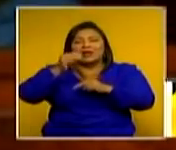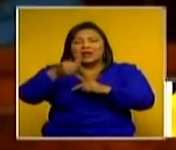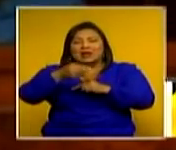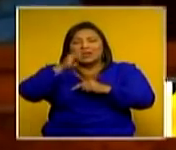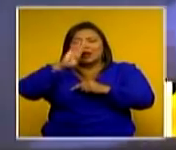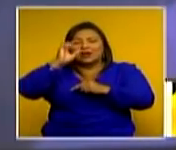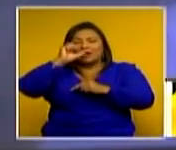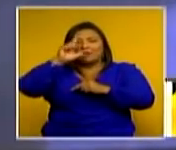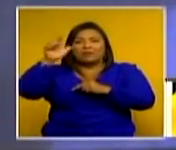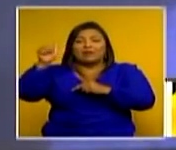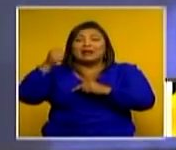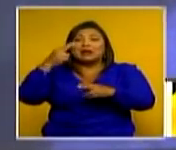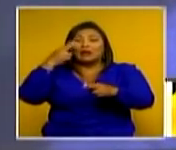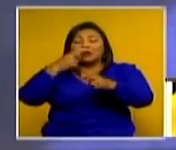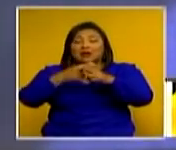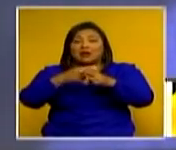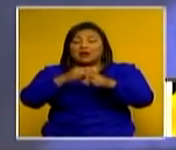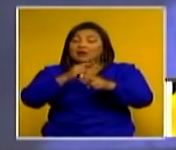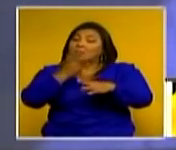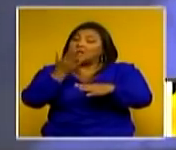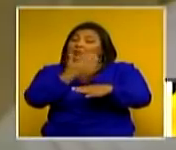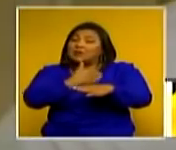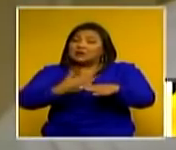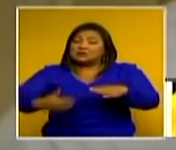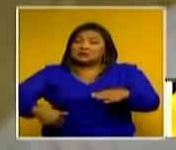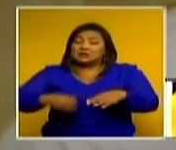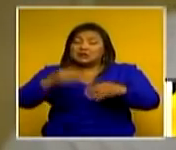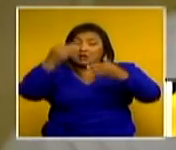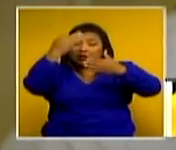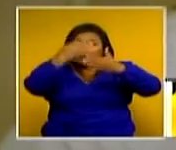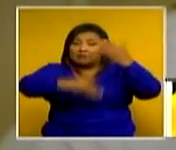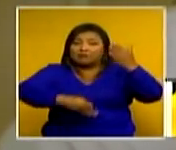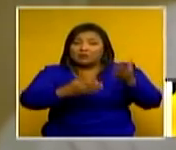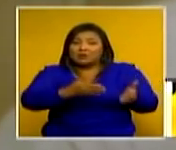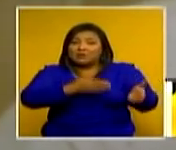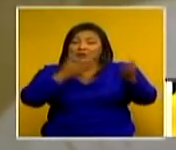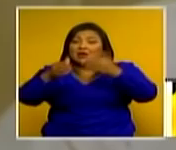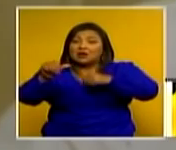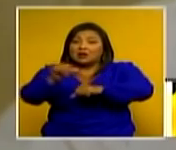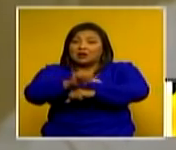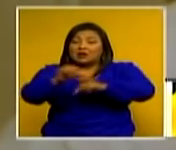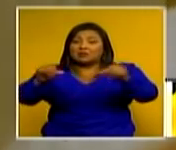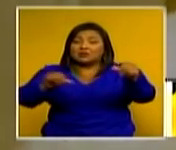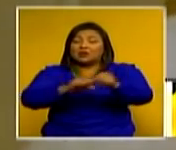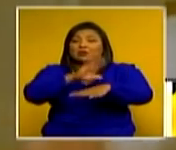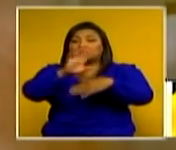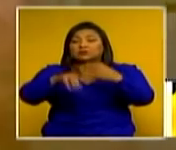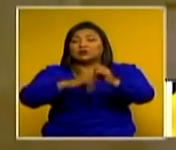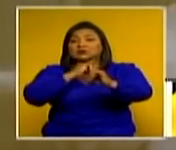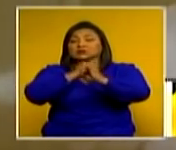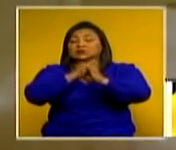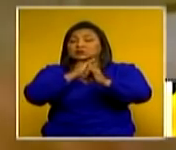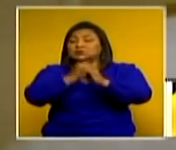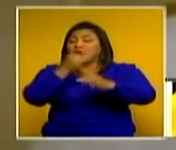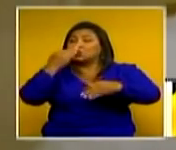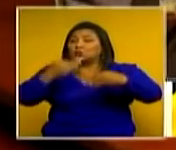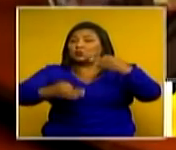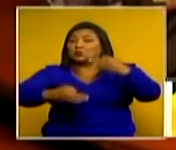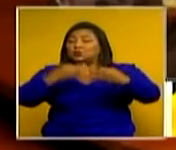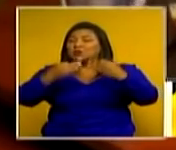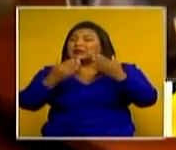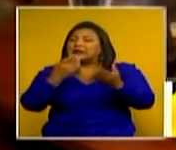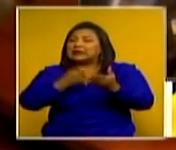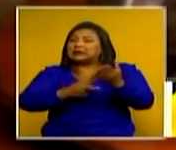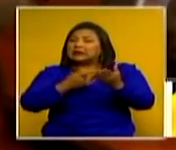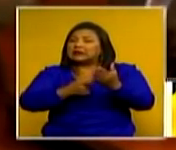ex mandatario hizo en cabeza aquel informe presentado en su administración a las instituciones judiciales se trataban